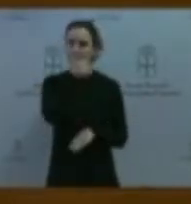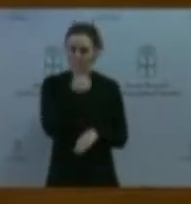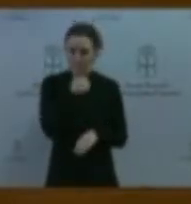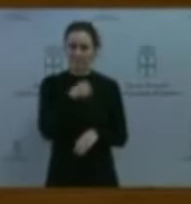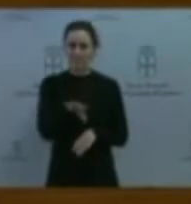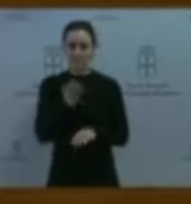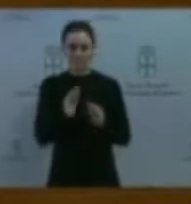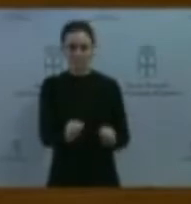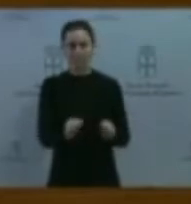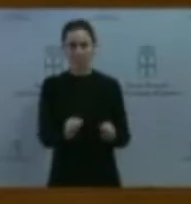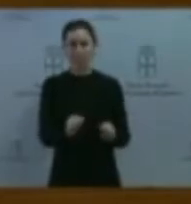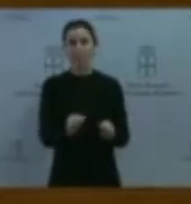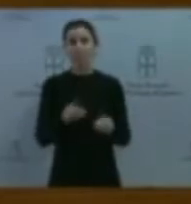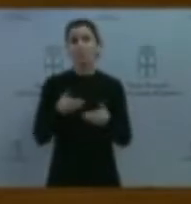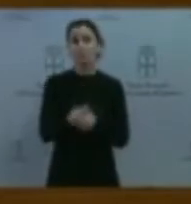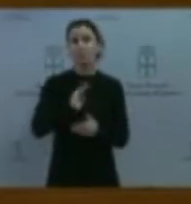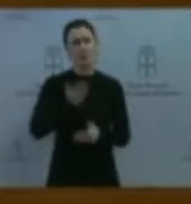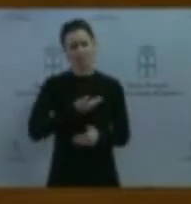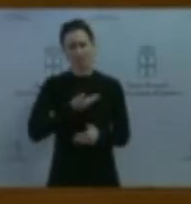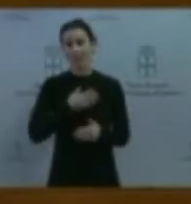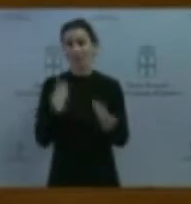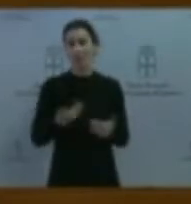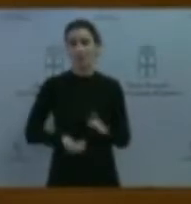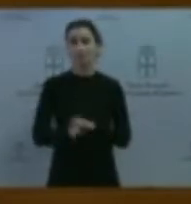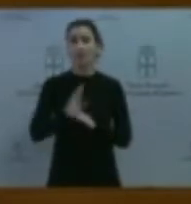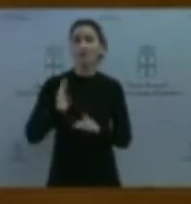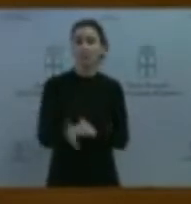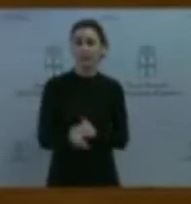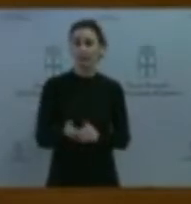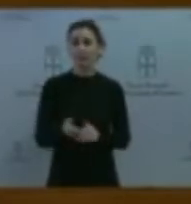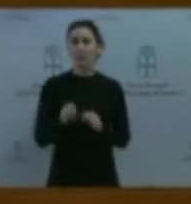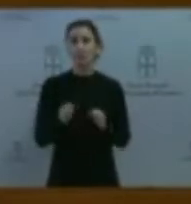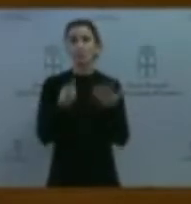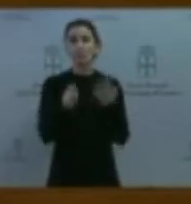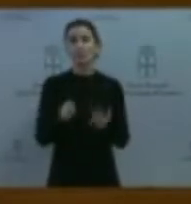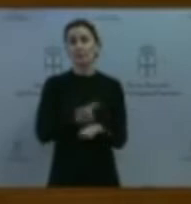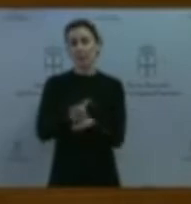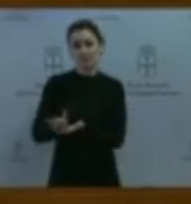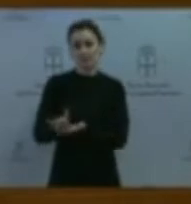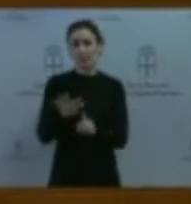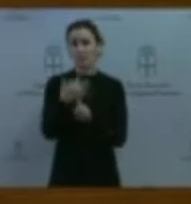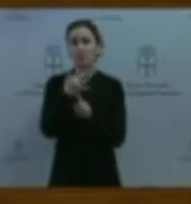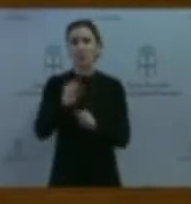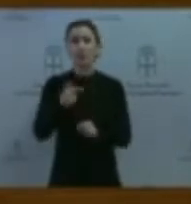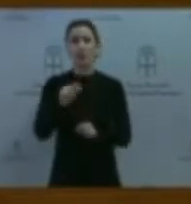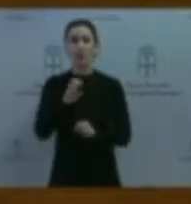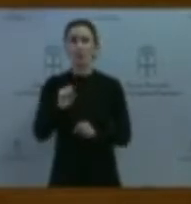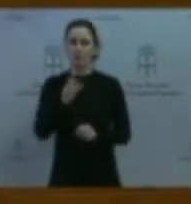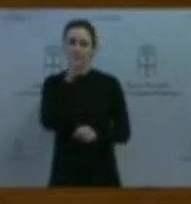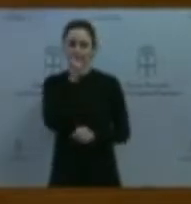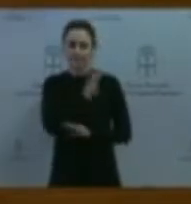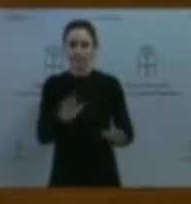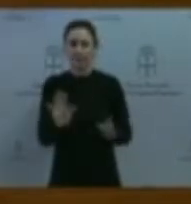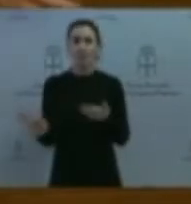afectando, ¿no? 60 despidos en Bauste la última semana, situación crítica en Alcoa, cierre con una